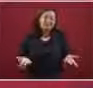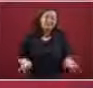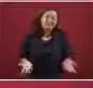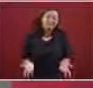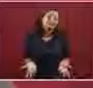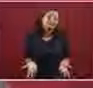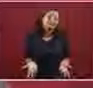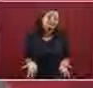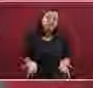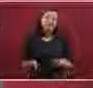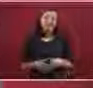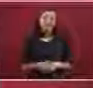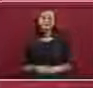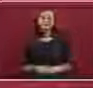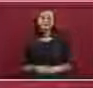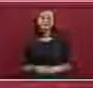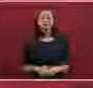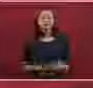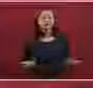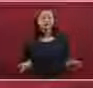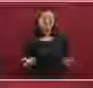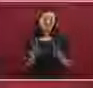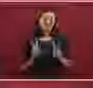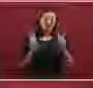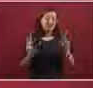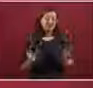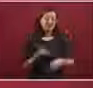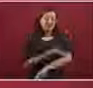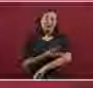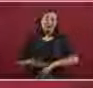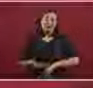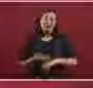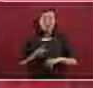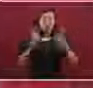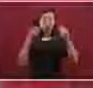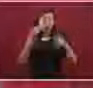No meternos en eso. Es muy